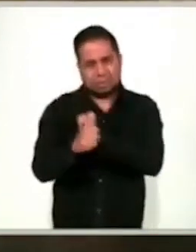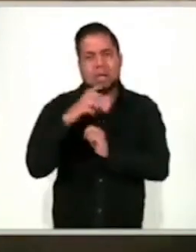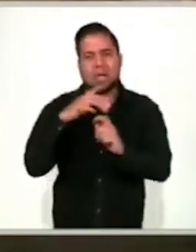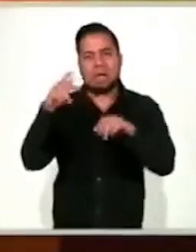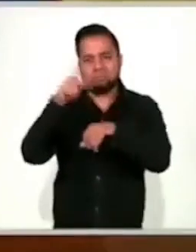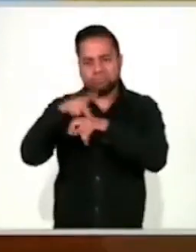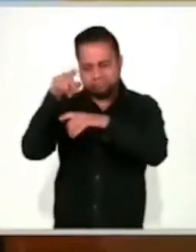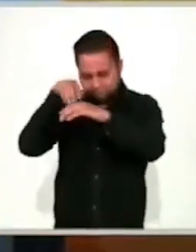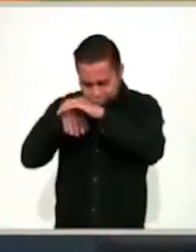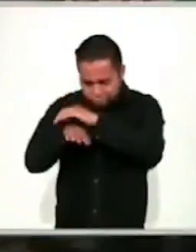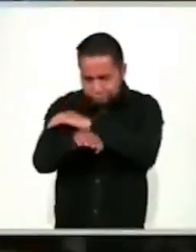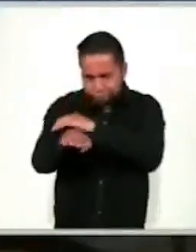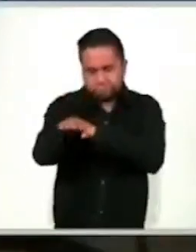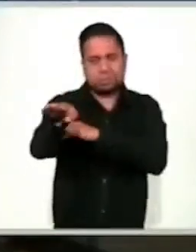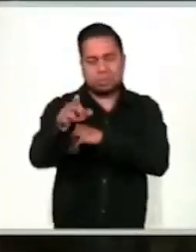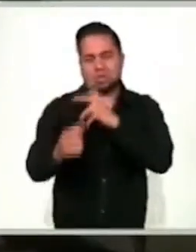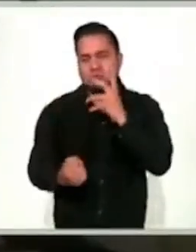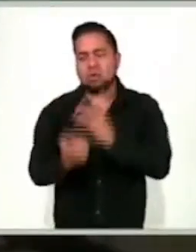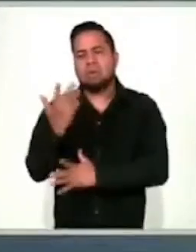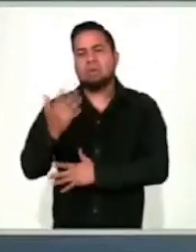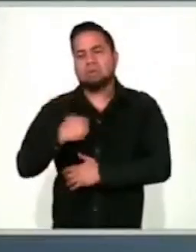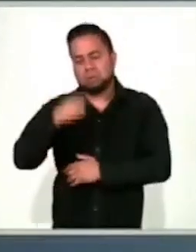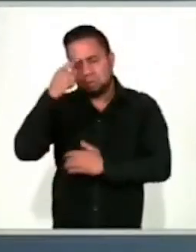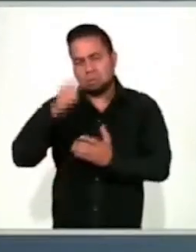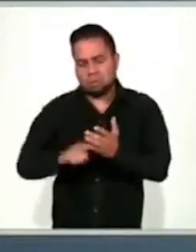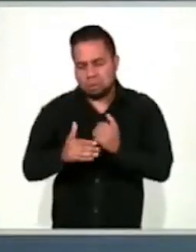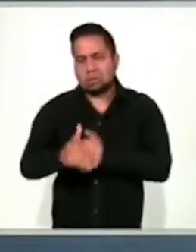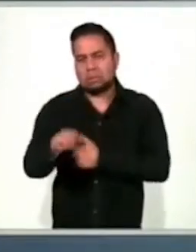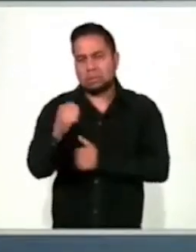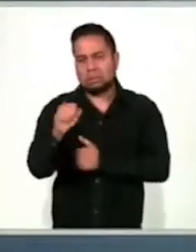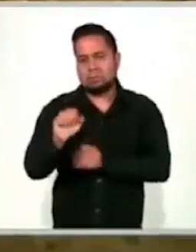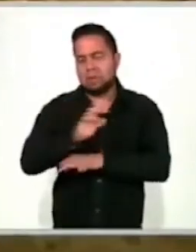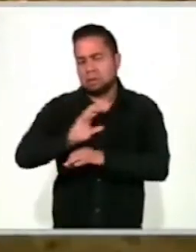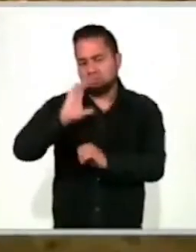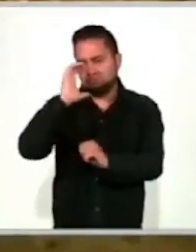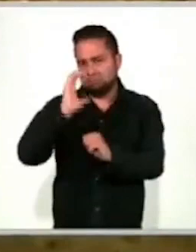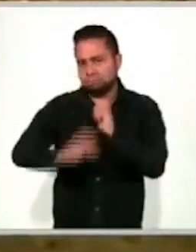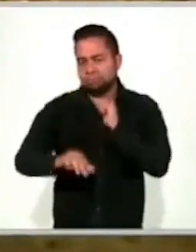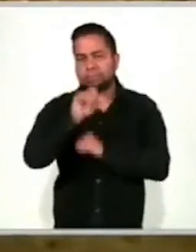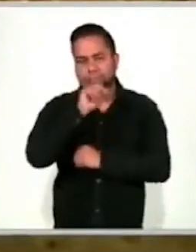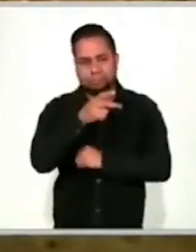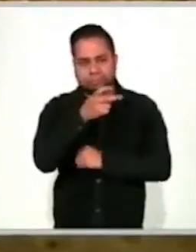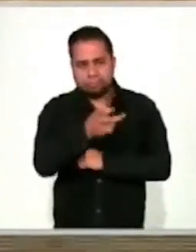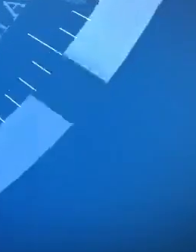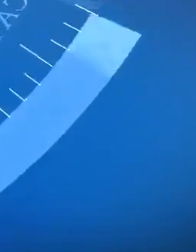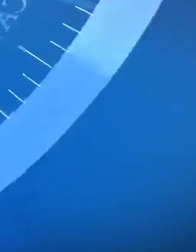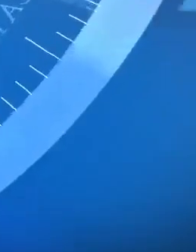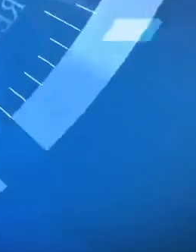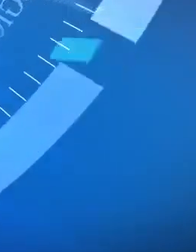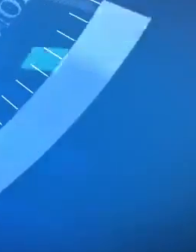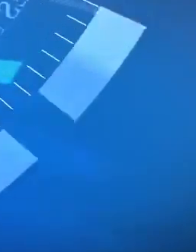viaductos y piensan que en septiembre ya deben terminar también estos proyectos.